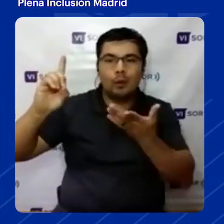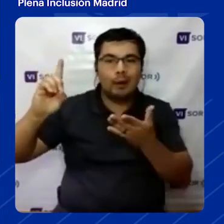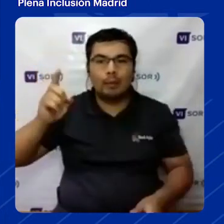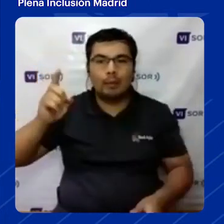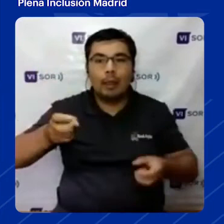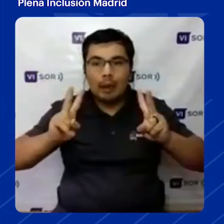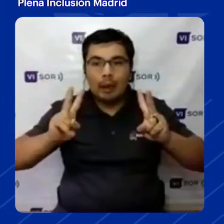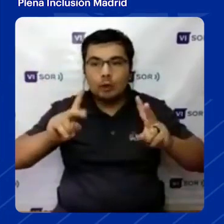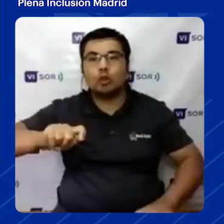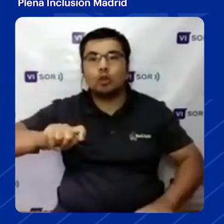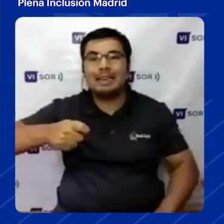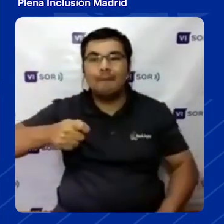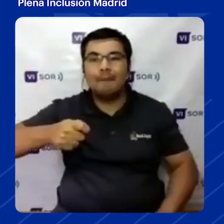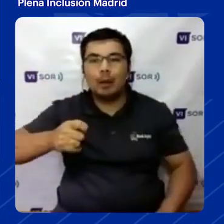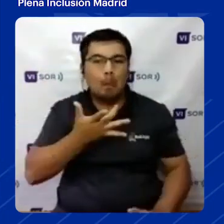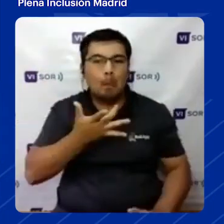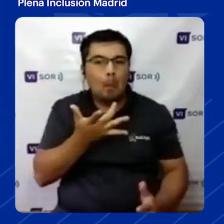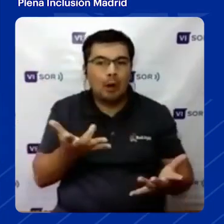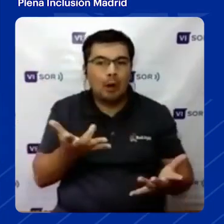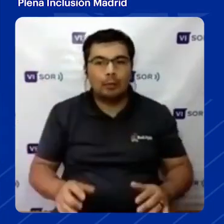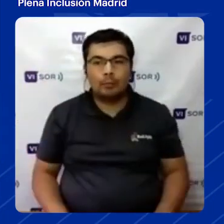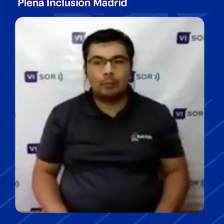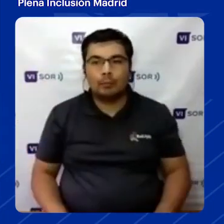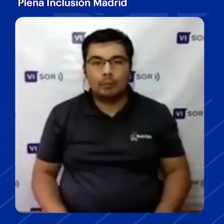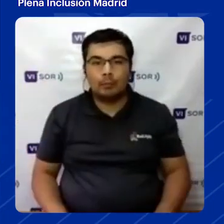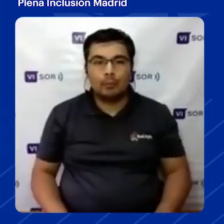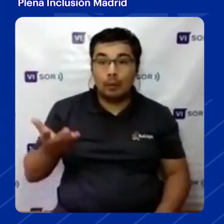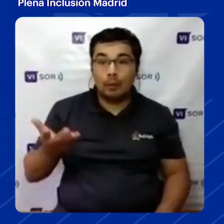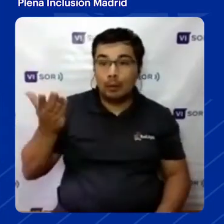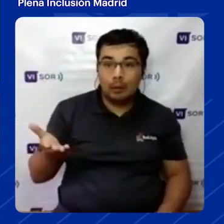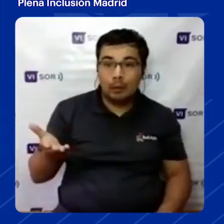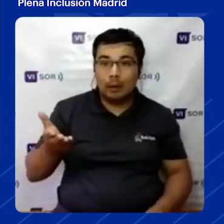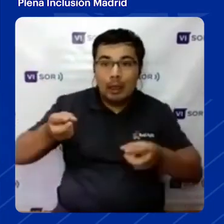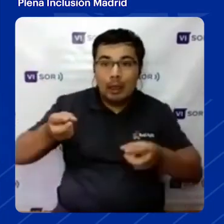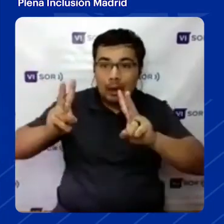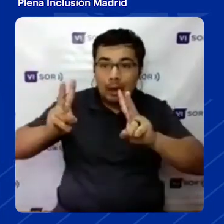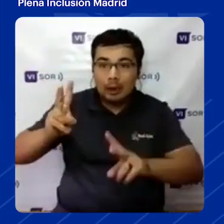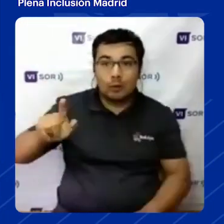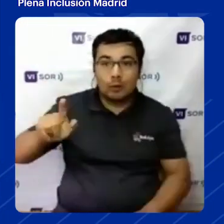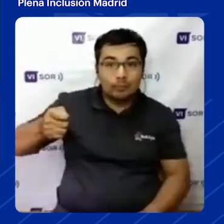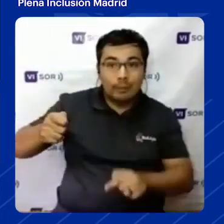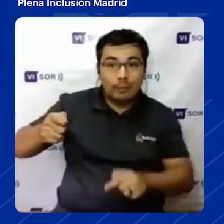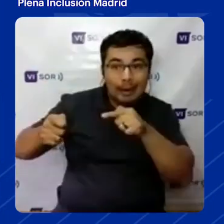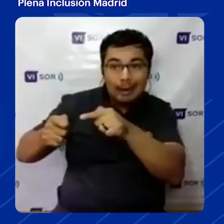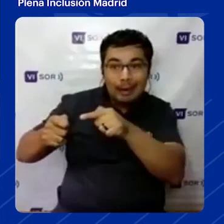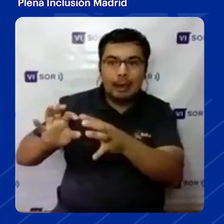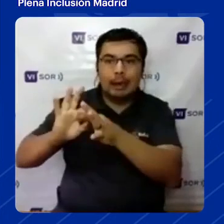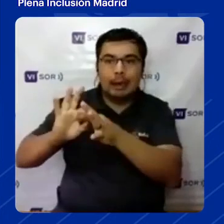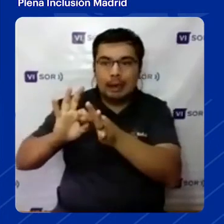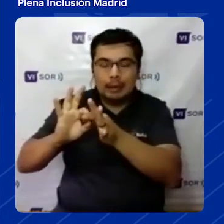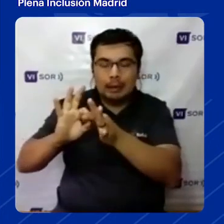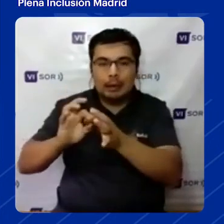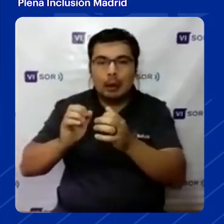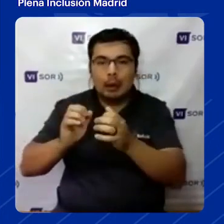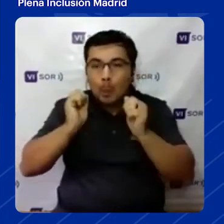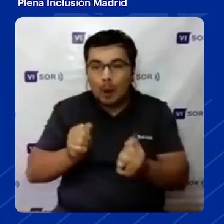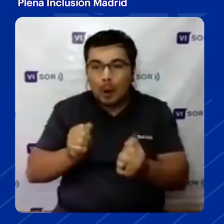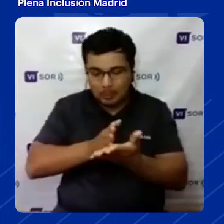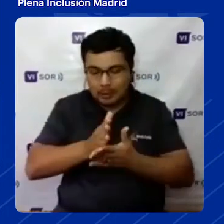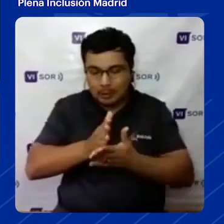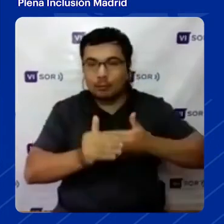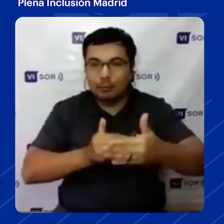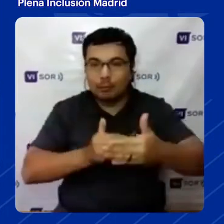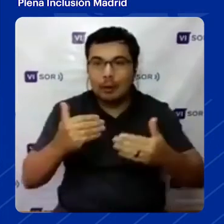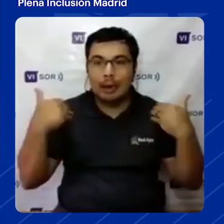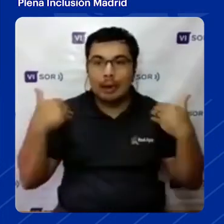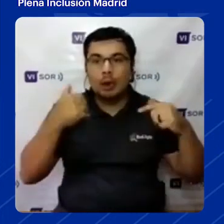llave. ¿Por qué? Porque gracias a ese derecho a la accesibilidad se pueden poner en marcha el ejercicio de otros derechos.